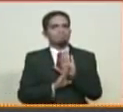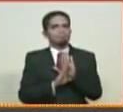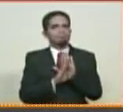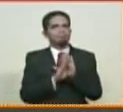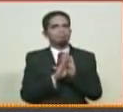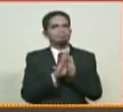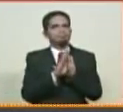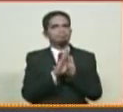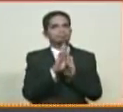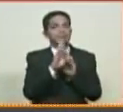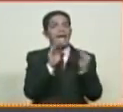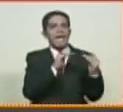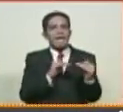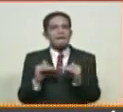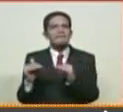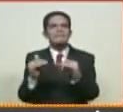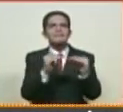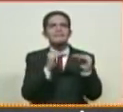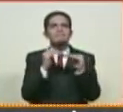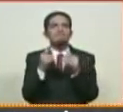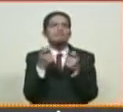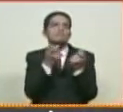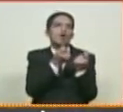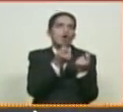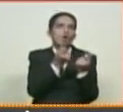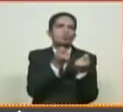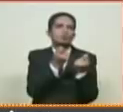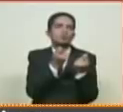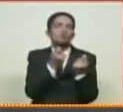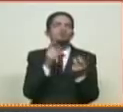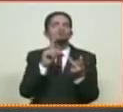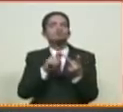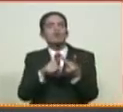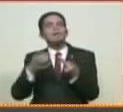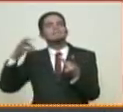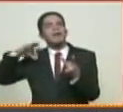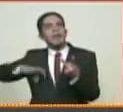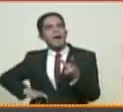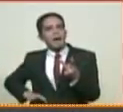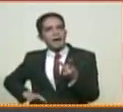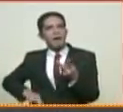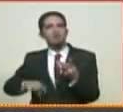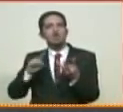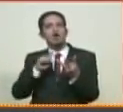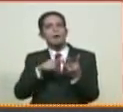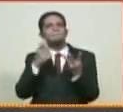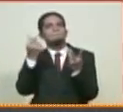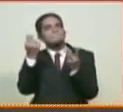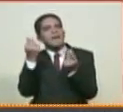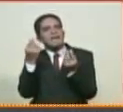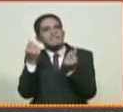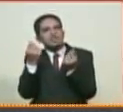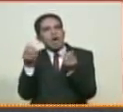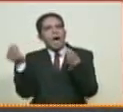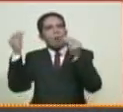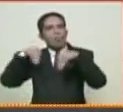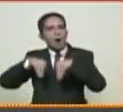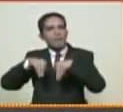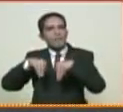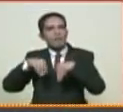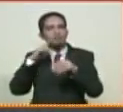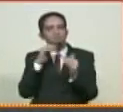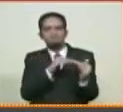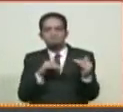acelerada los equilibrios entre costos, los equilibrios en el salario, los equilibrios en los precios acordados, los equilibrios en el